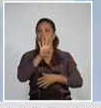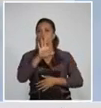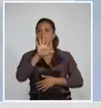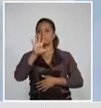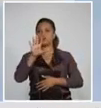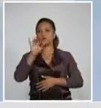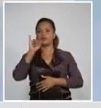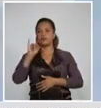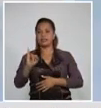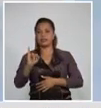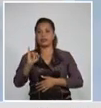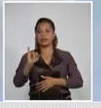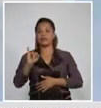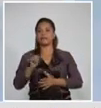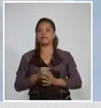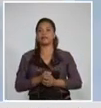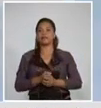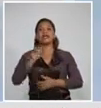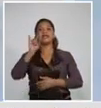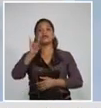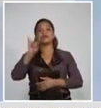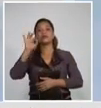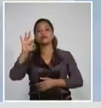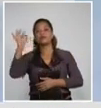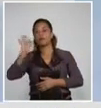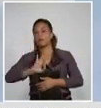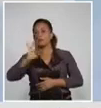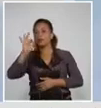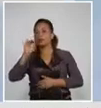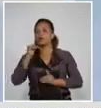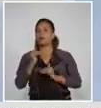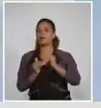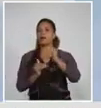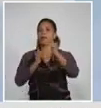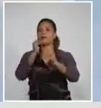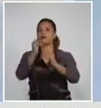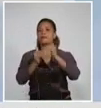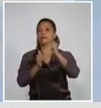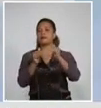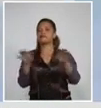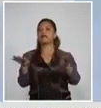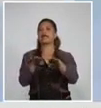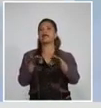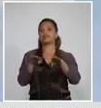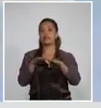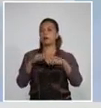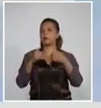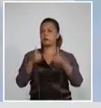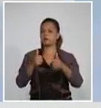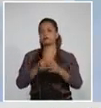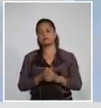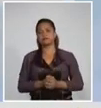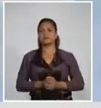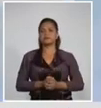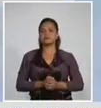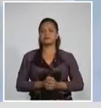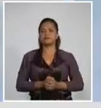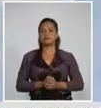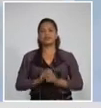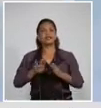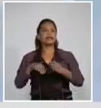3.456, el 98%, con una evolución clínica estable. En el día se